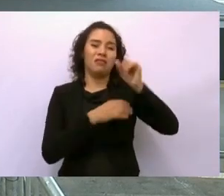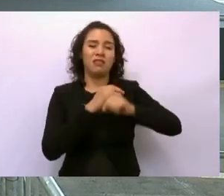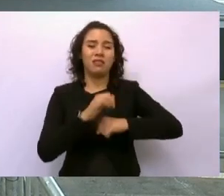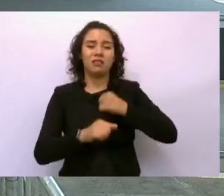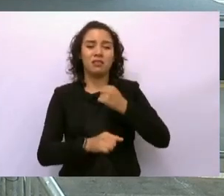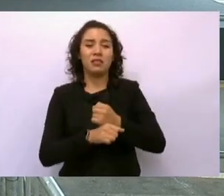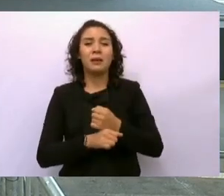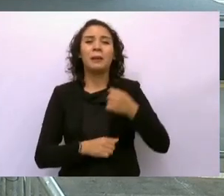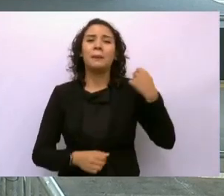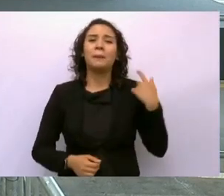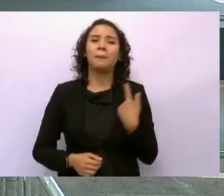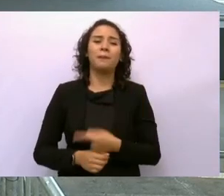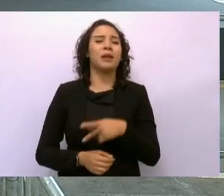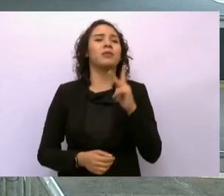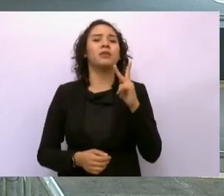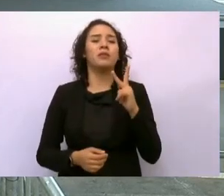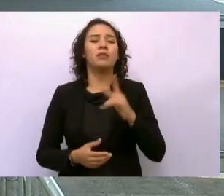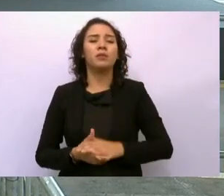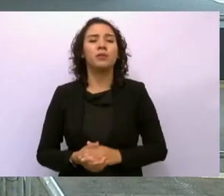pero